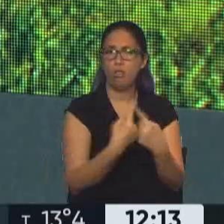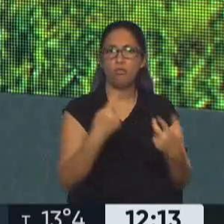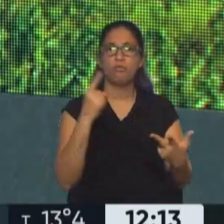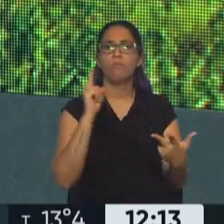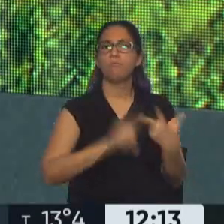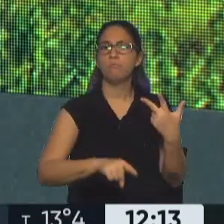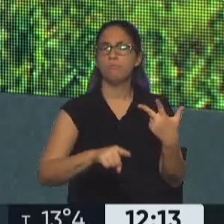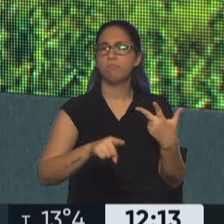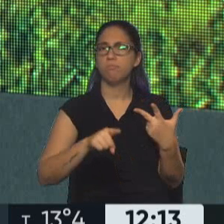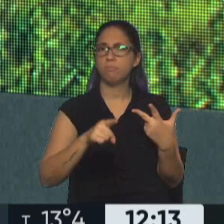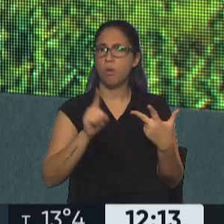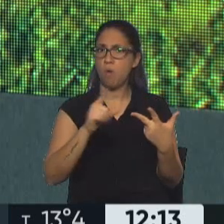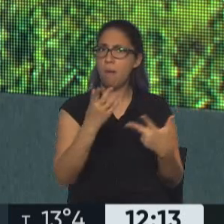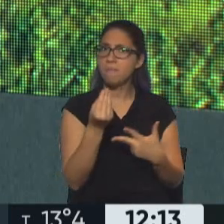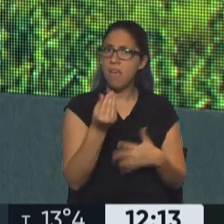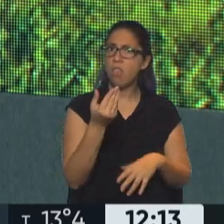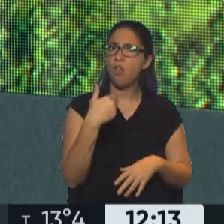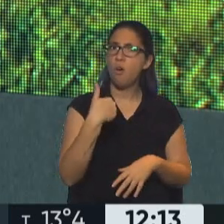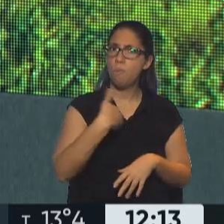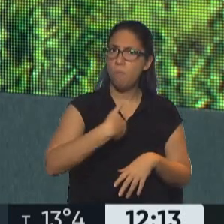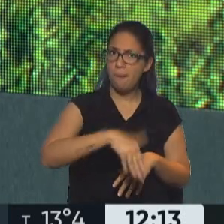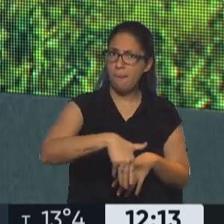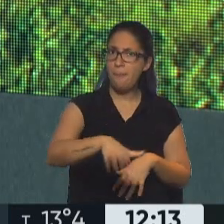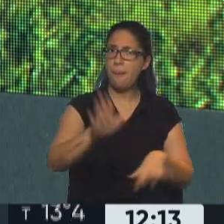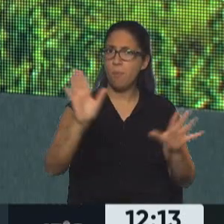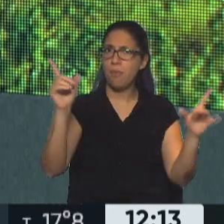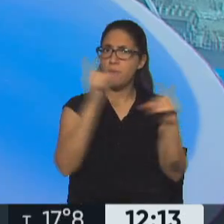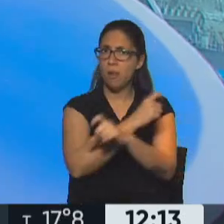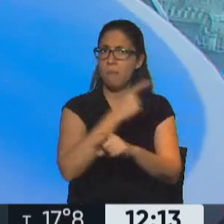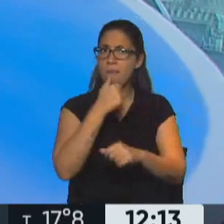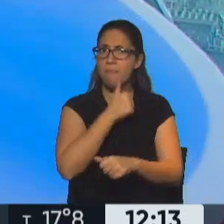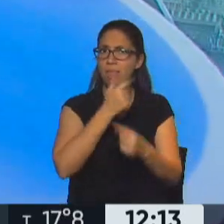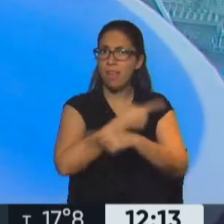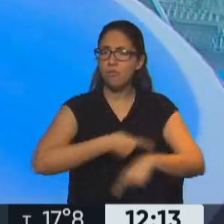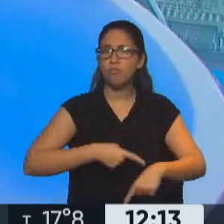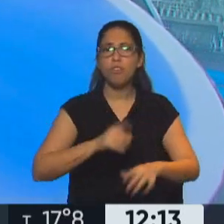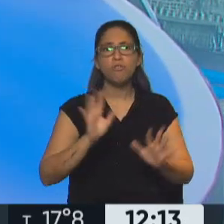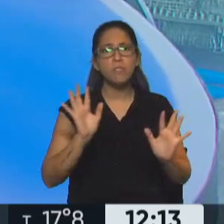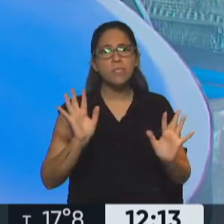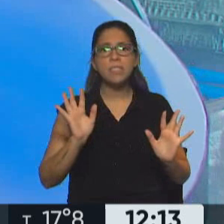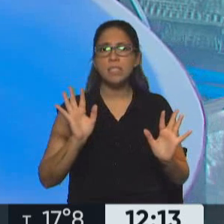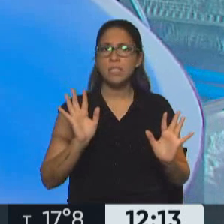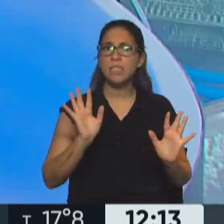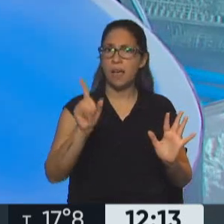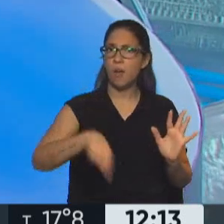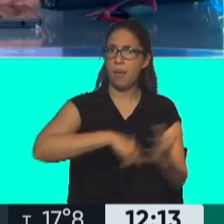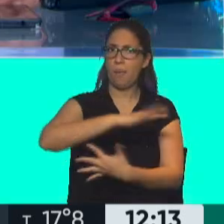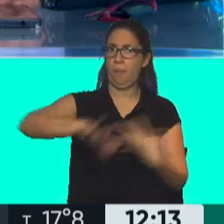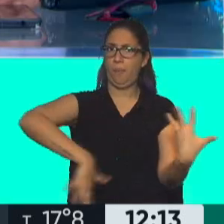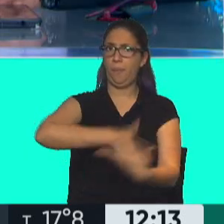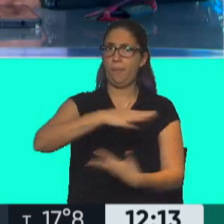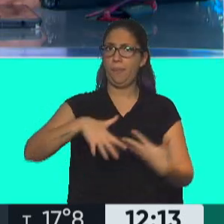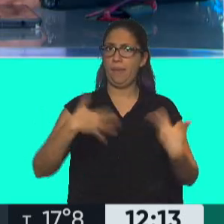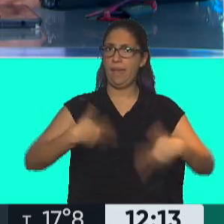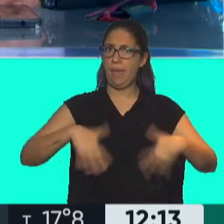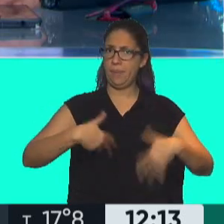Que se teme que haya algún tipo de inconveniente también con los medicamentos. Entonces, el lío es grande. El lío es grande,